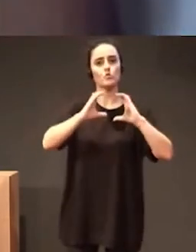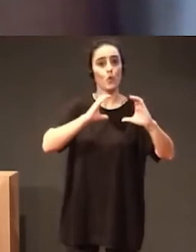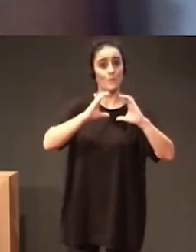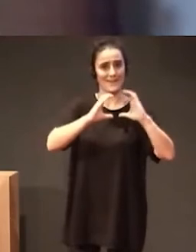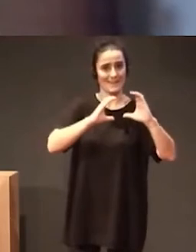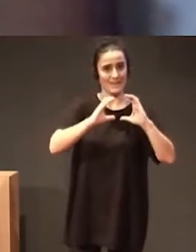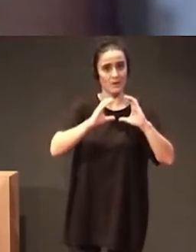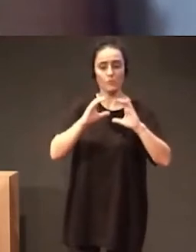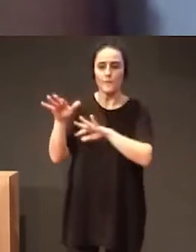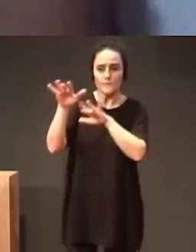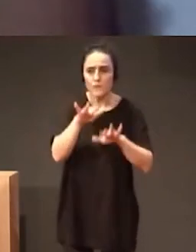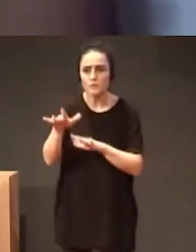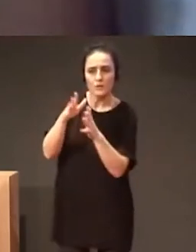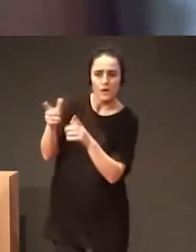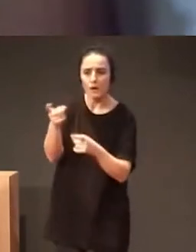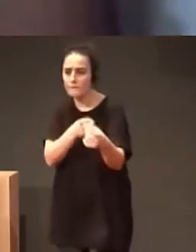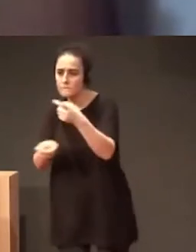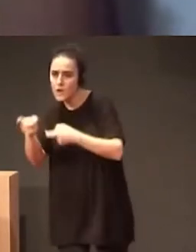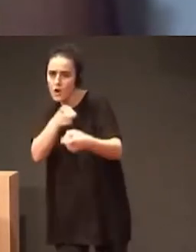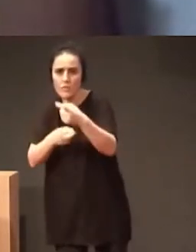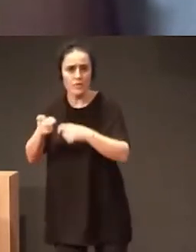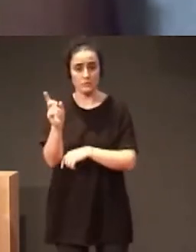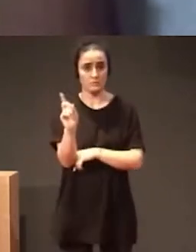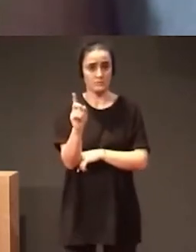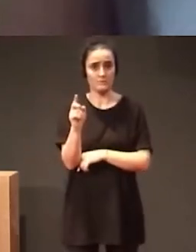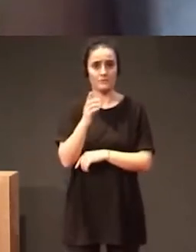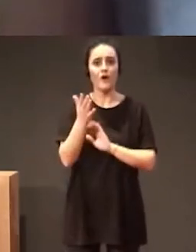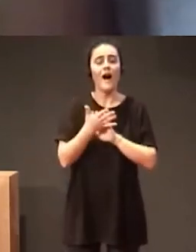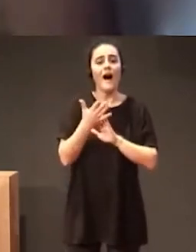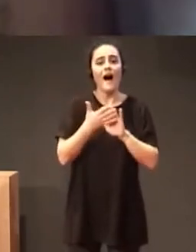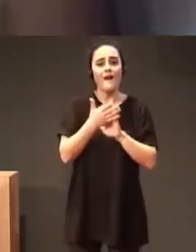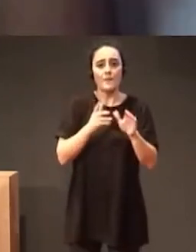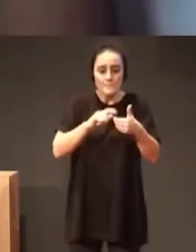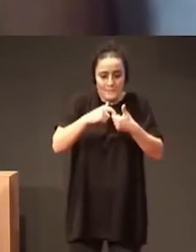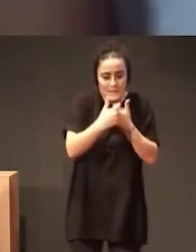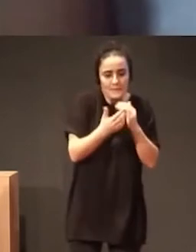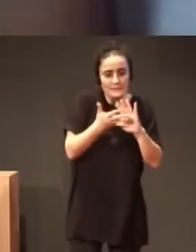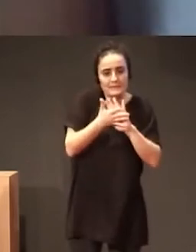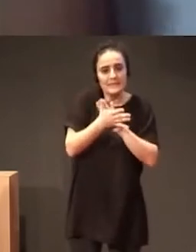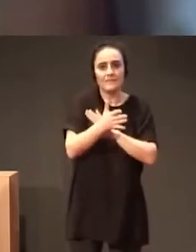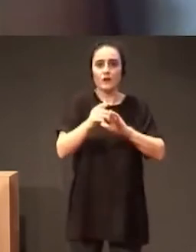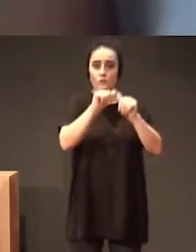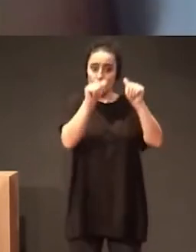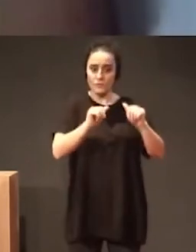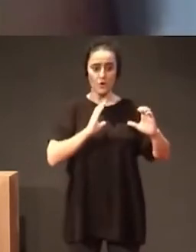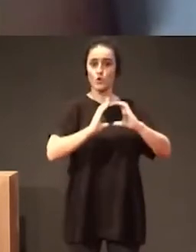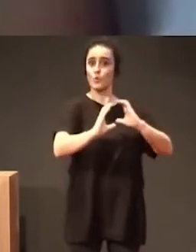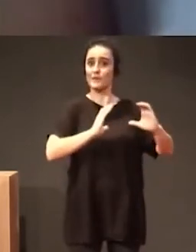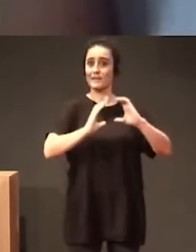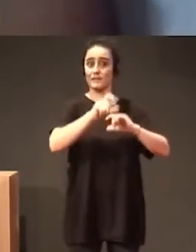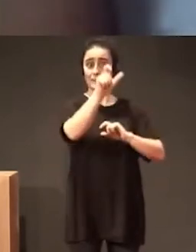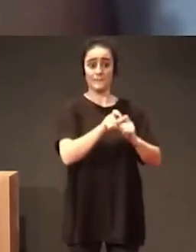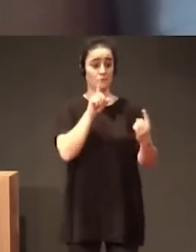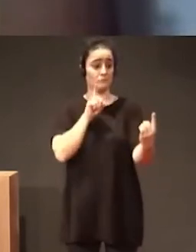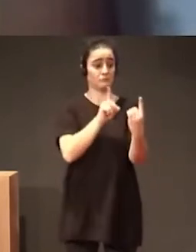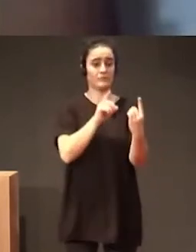de la persuasión ni de la negociación, sino que participar es un acto de comunicación donde los interlocutores son